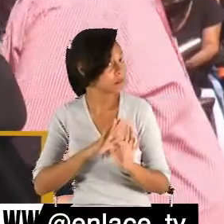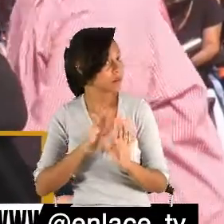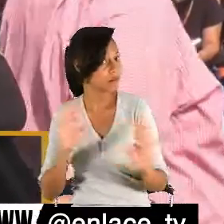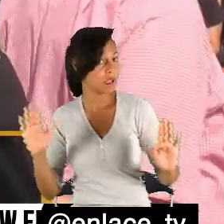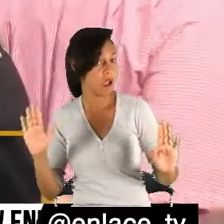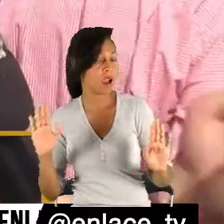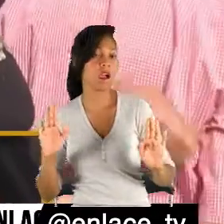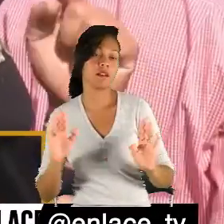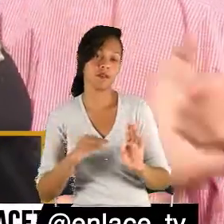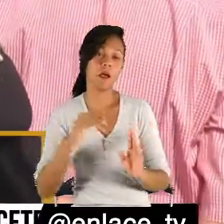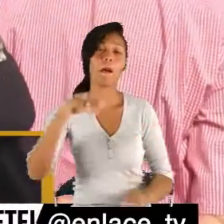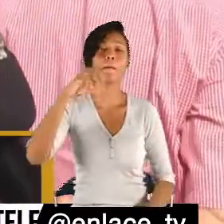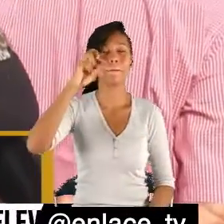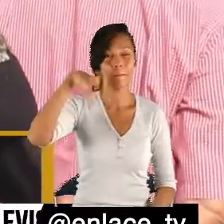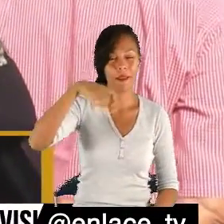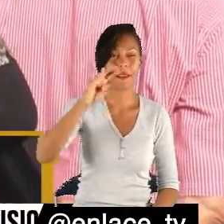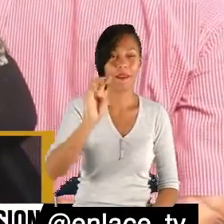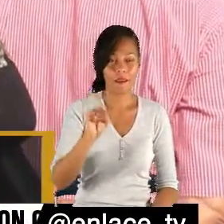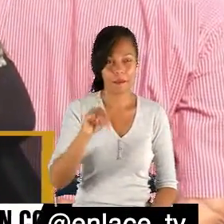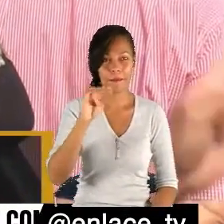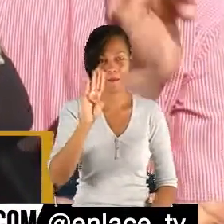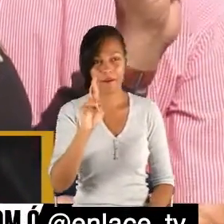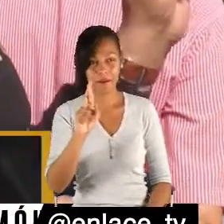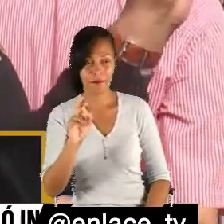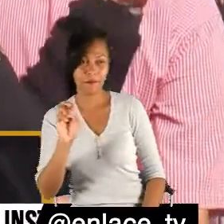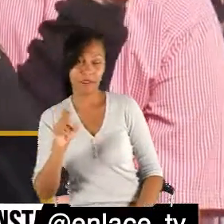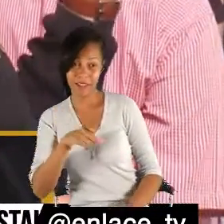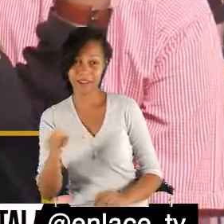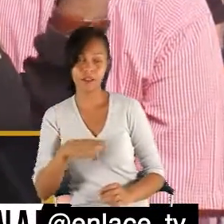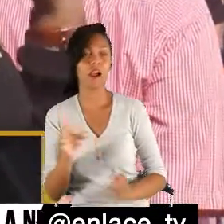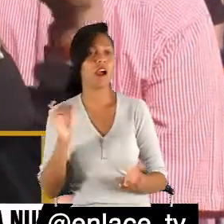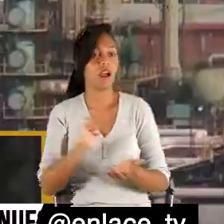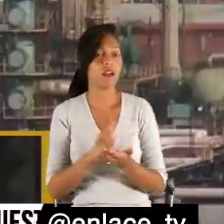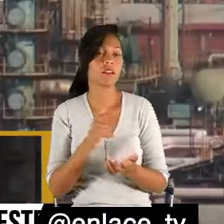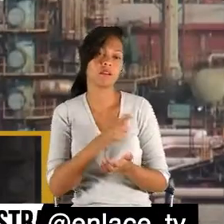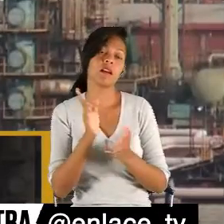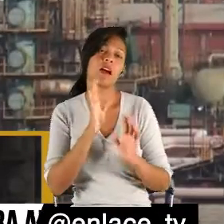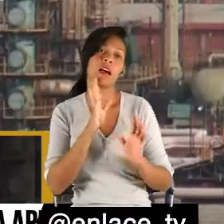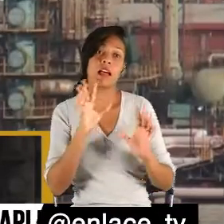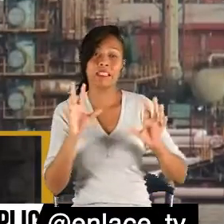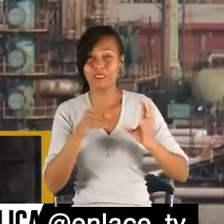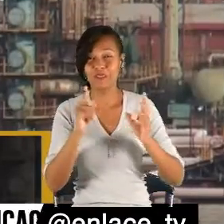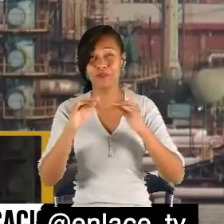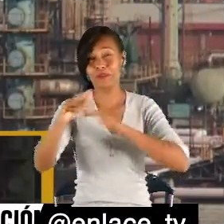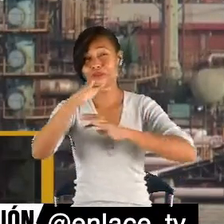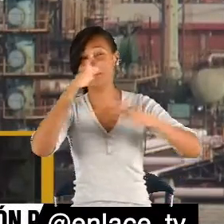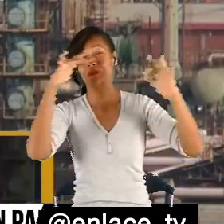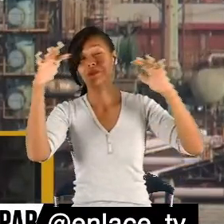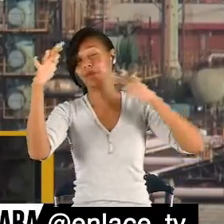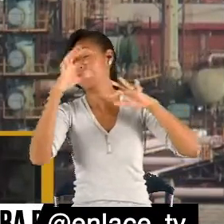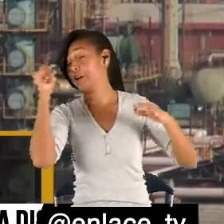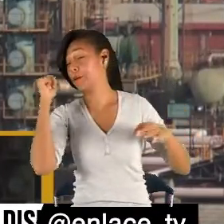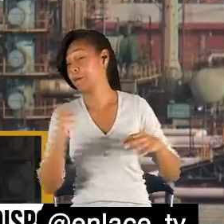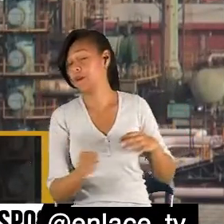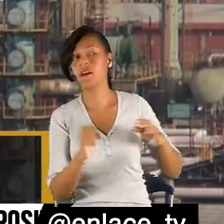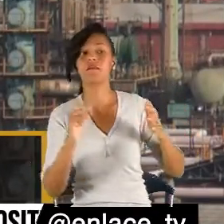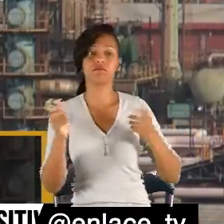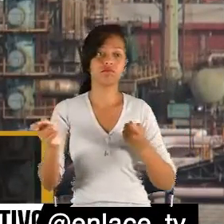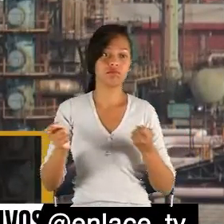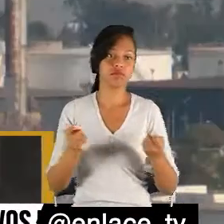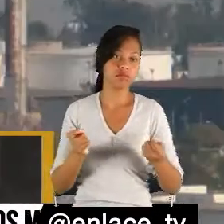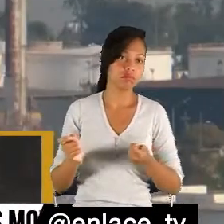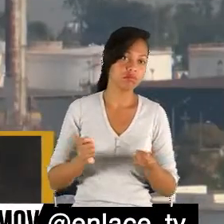del peme r&b que es lo de fondo y con eso pues evitamos la cantidad de catalizador que está saliendo a la atmósfera la cantidad de problemas que